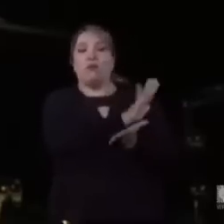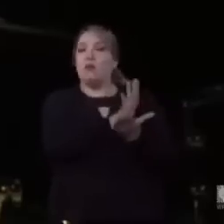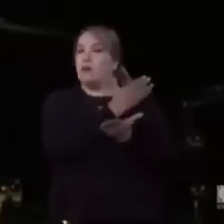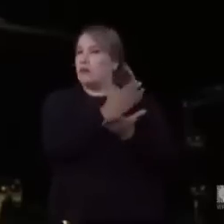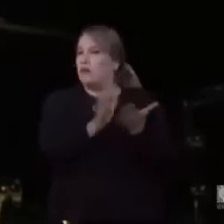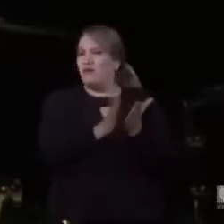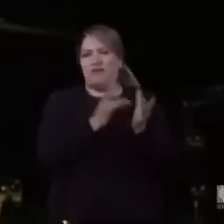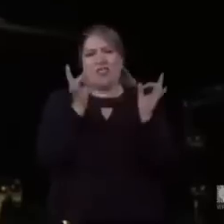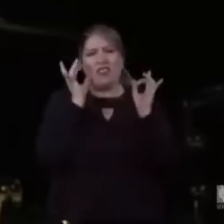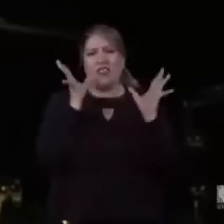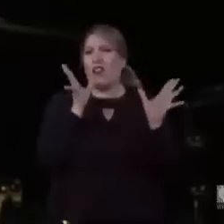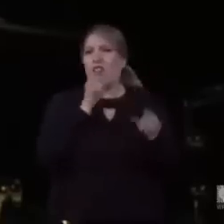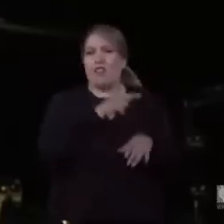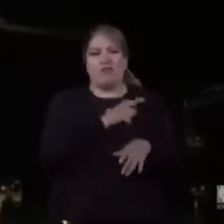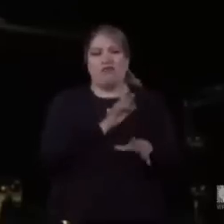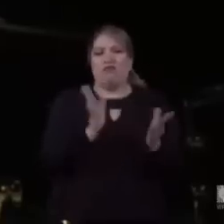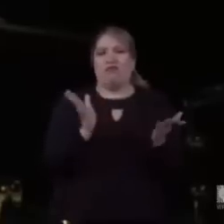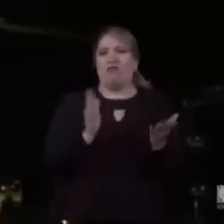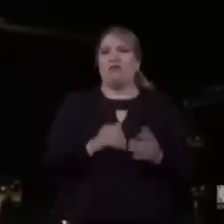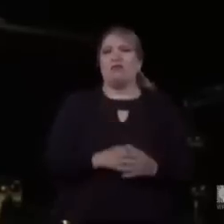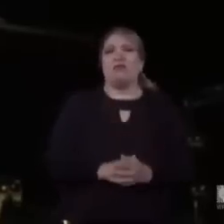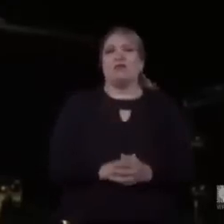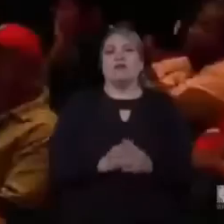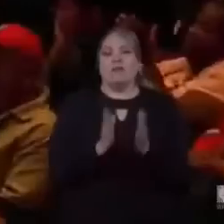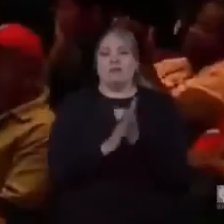inmensamente torpe.